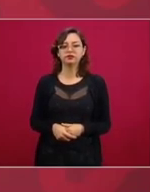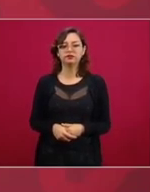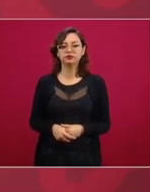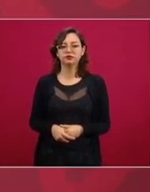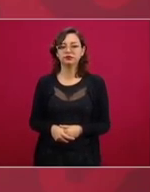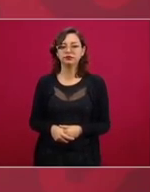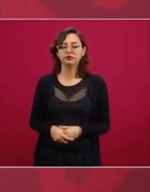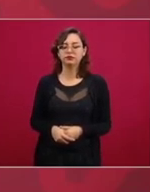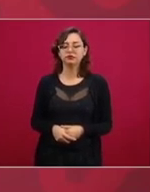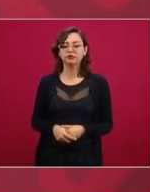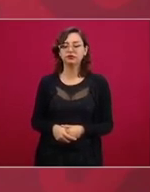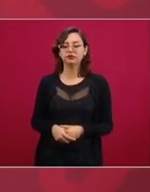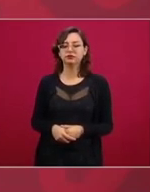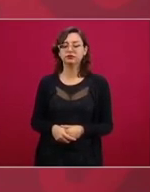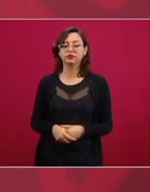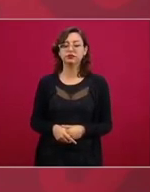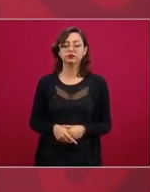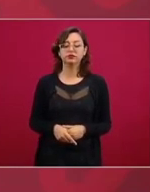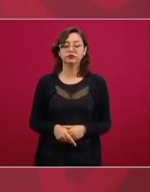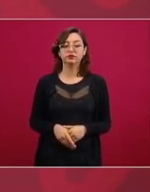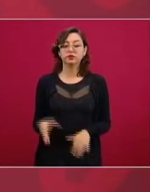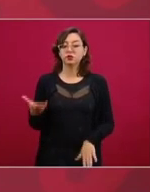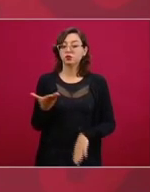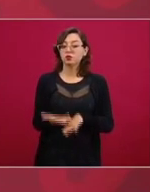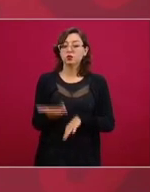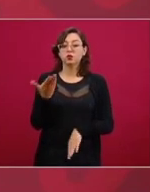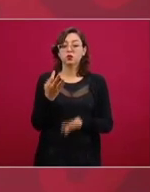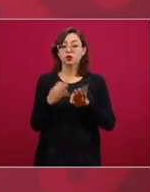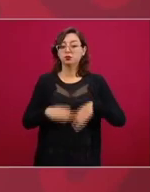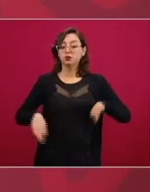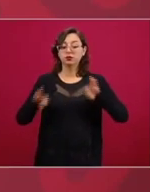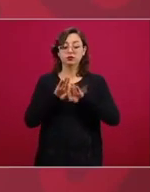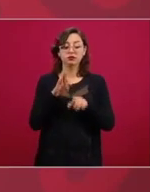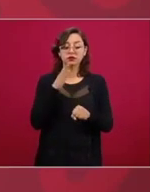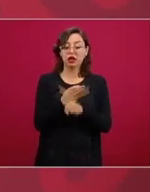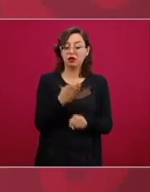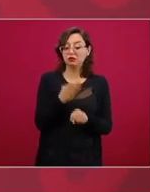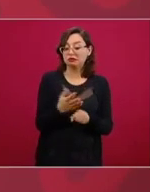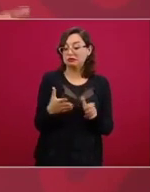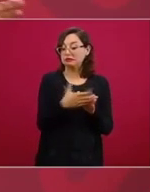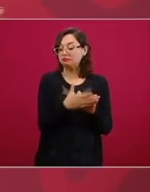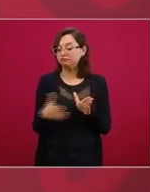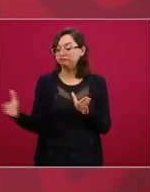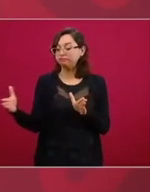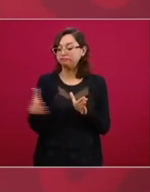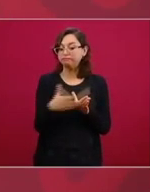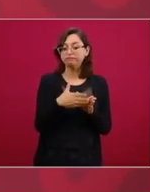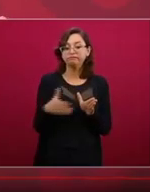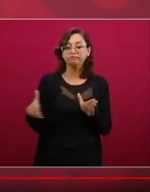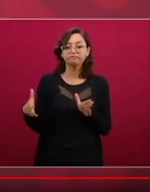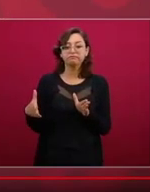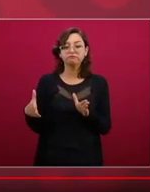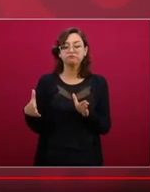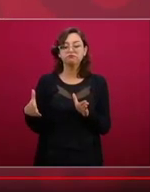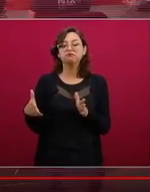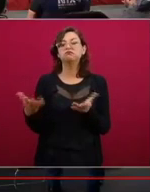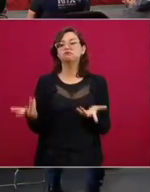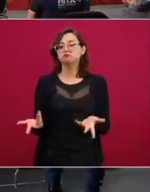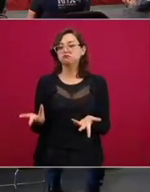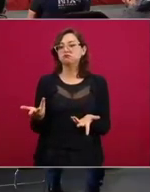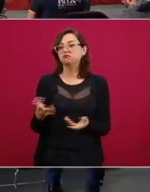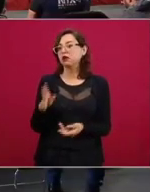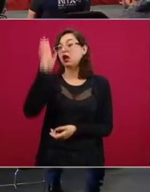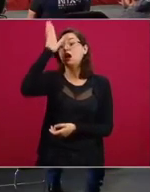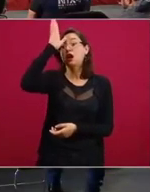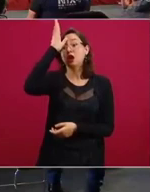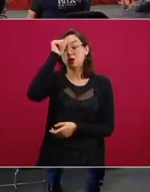¿Lo de Google for Education será igual de aburrido? Pues yo creo que sí. Por cierto, aquí está, ya les dejé la liga. Ya les dejé la liga de Google